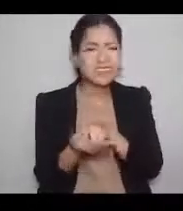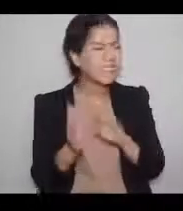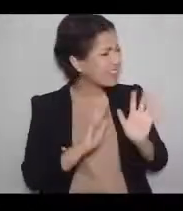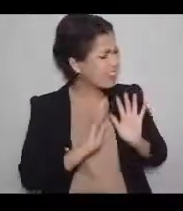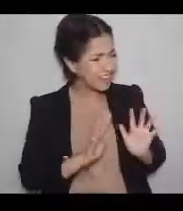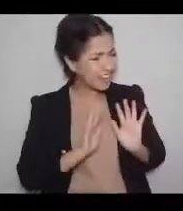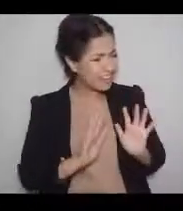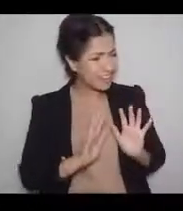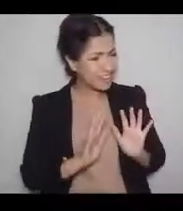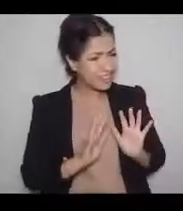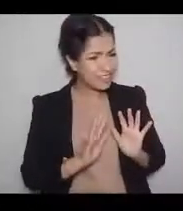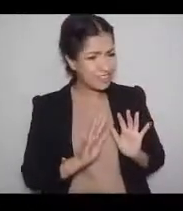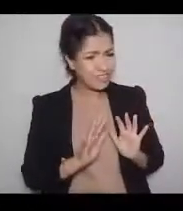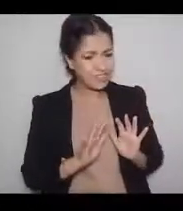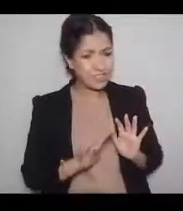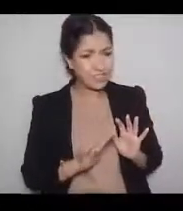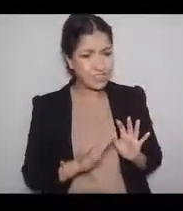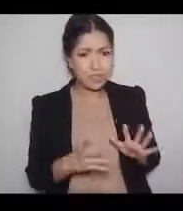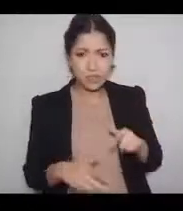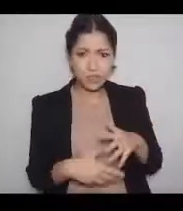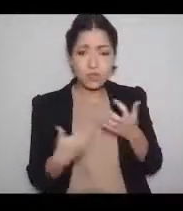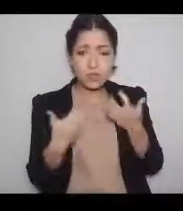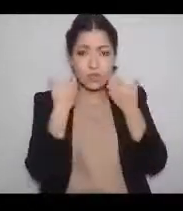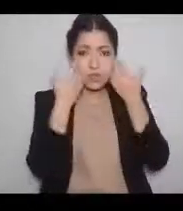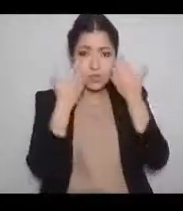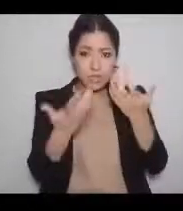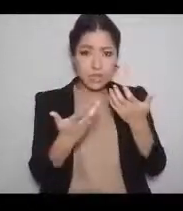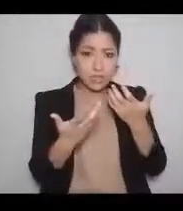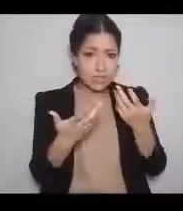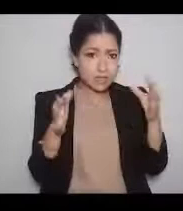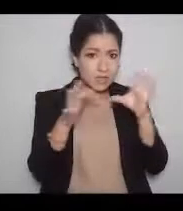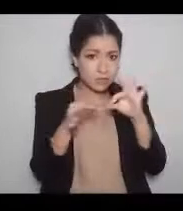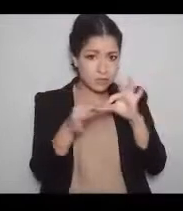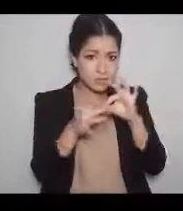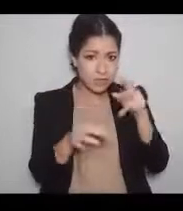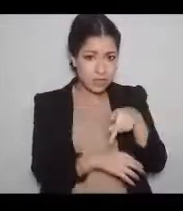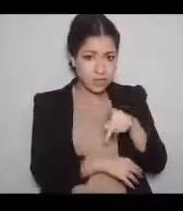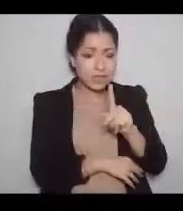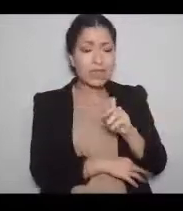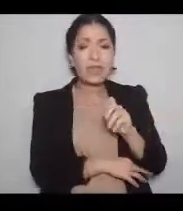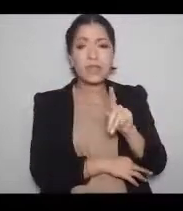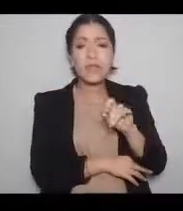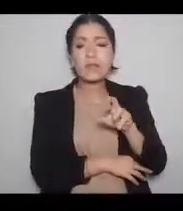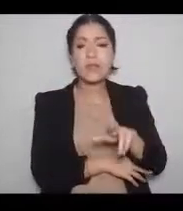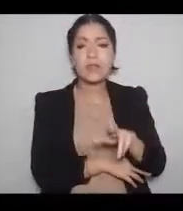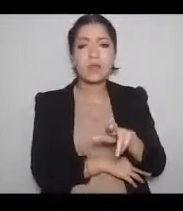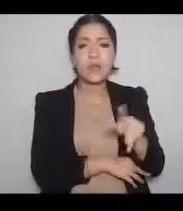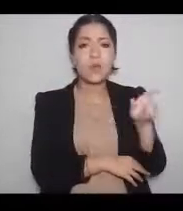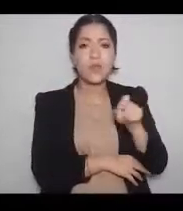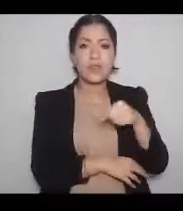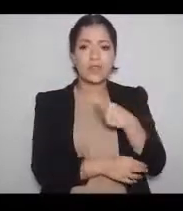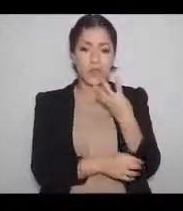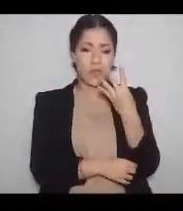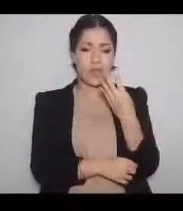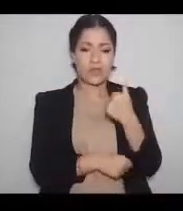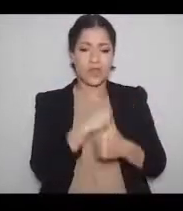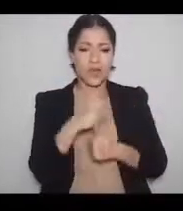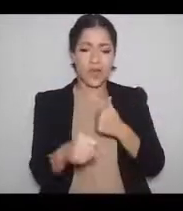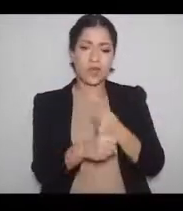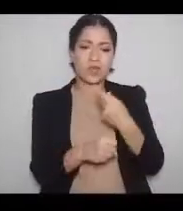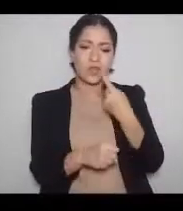A los 4 años, su madre lo dejó para acompañar al padre a la guerra. De los 9 a los 11 no fue a la escuela y trabajó en el